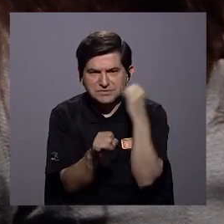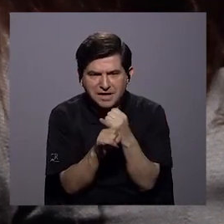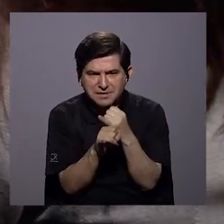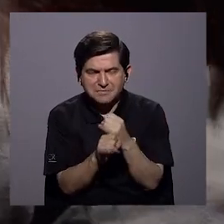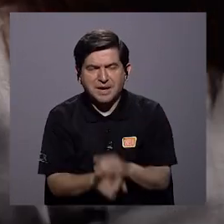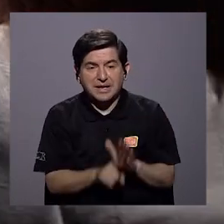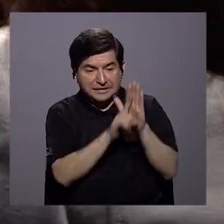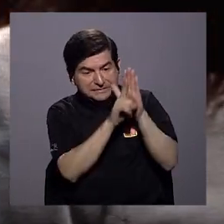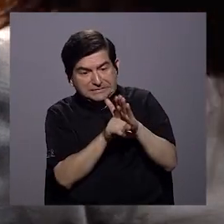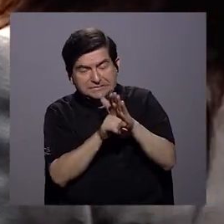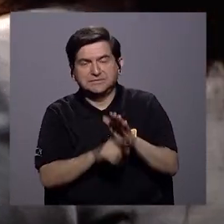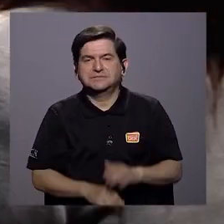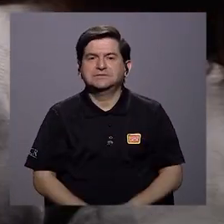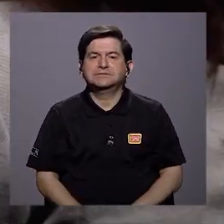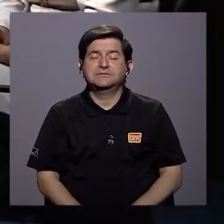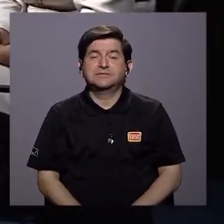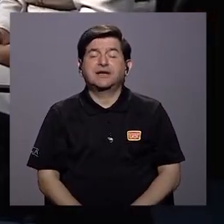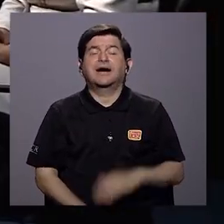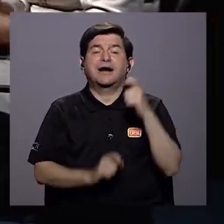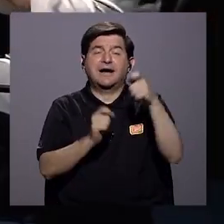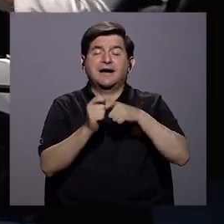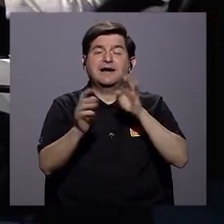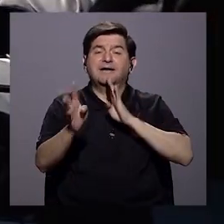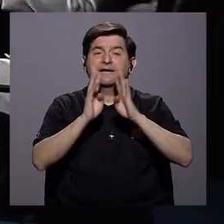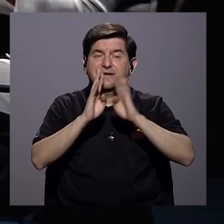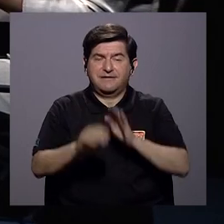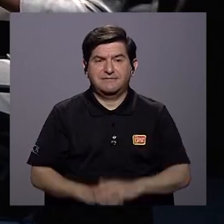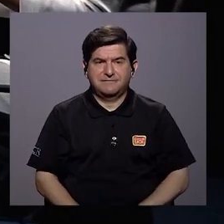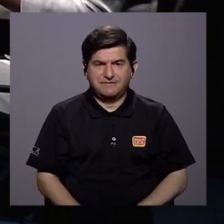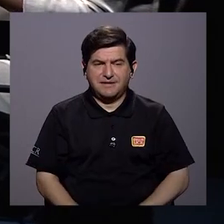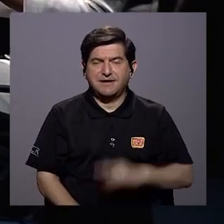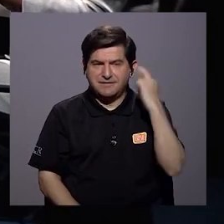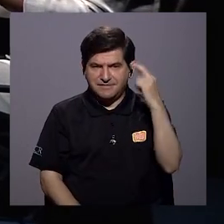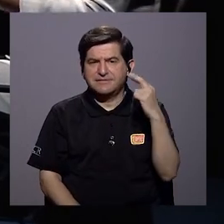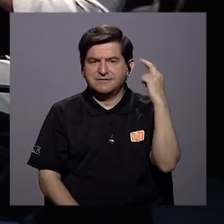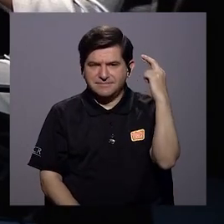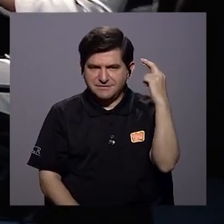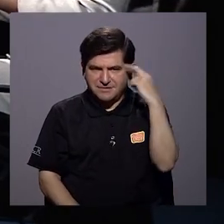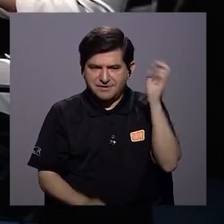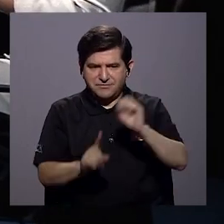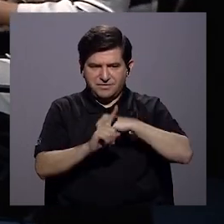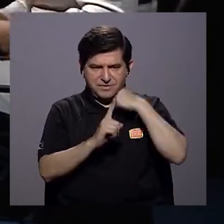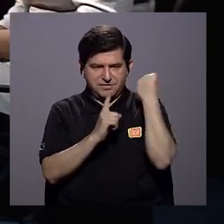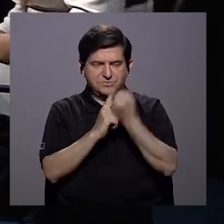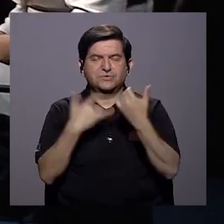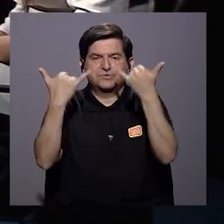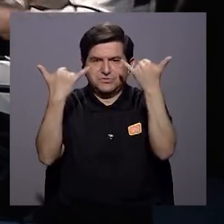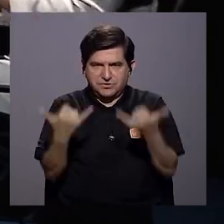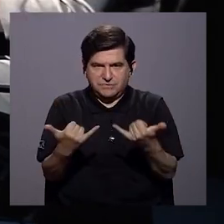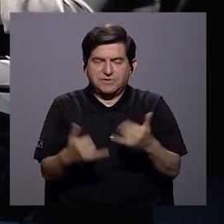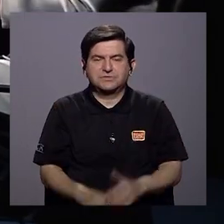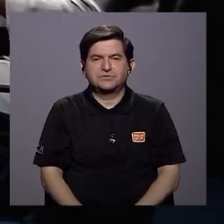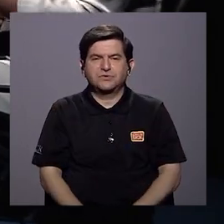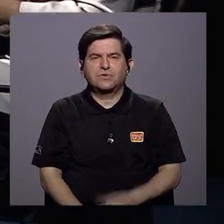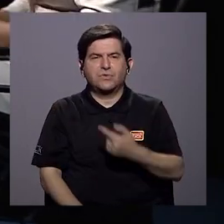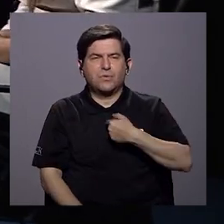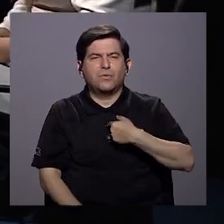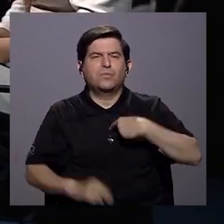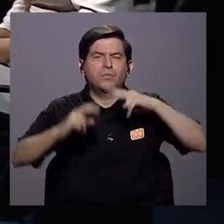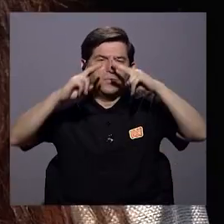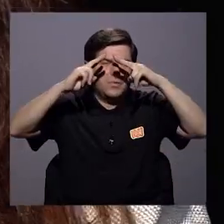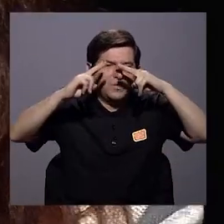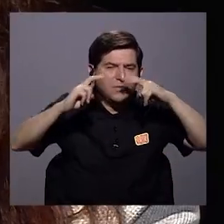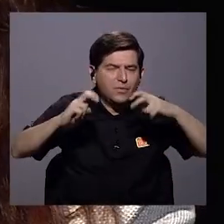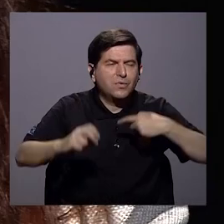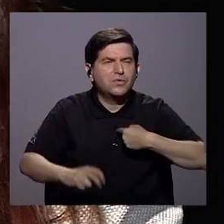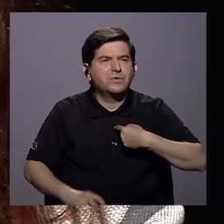está encima. Bueno, precisamente, cuando hablamos de cuáles son las causas también de la situación que tenemos actualmente, tenemos que volver la mirada